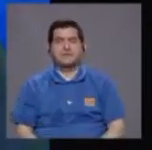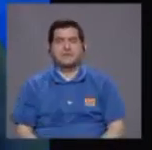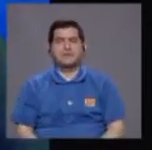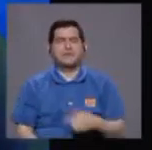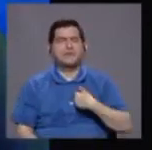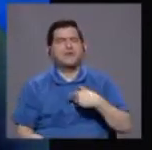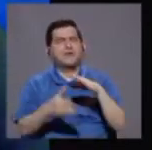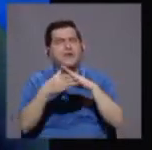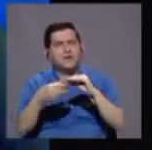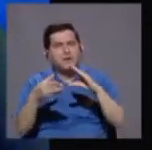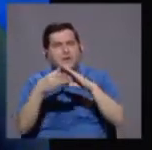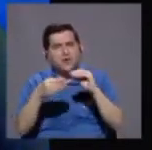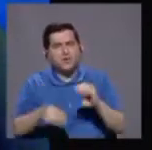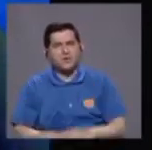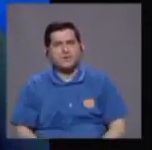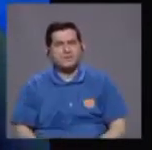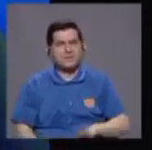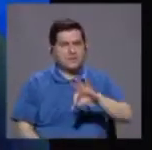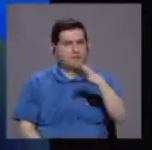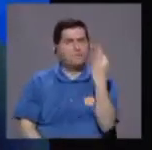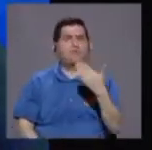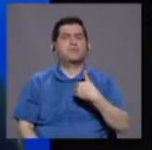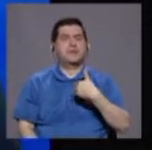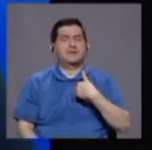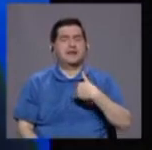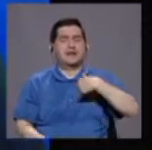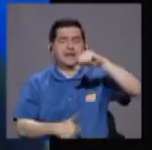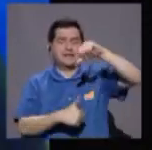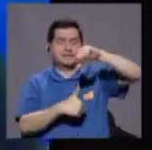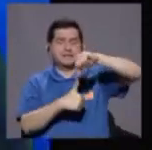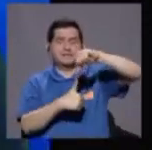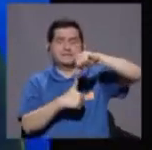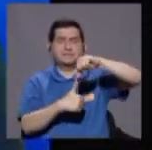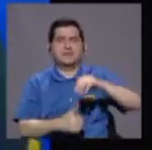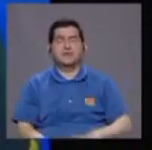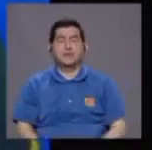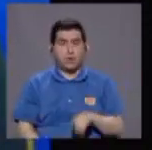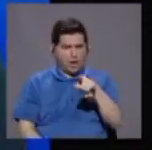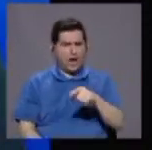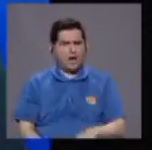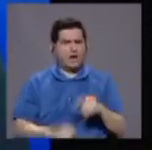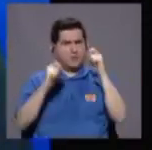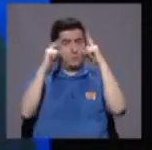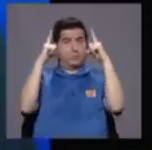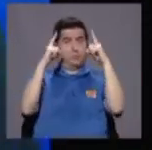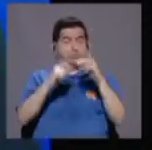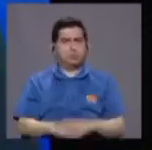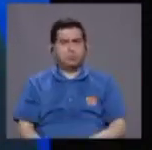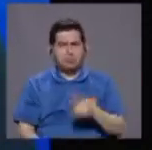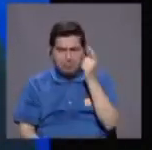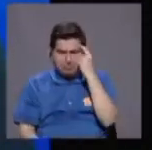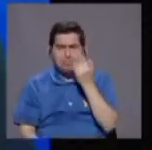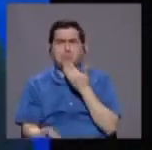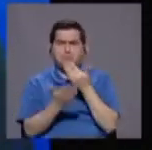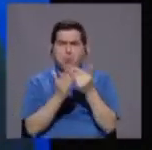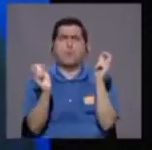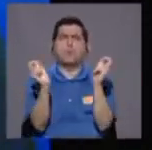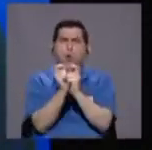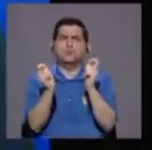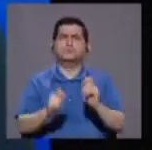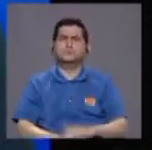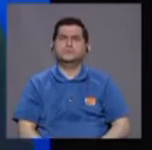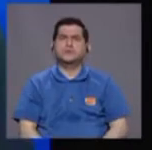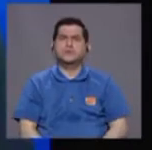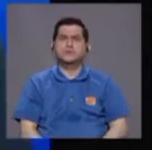comenté esa modalidad que tenían en Centroamérica, que le impactó y le pareció muy buen detalle, ¿no? No